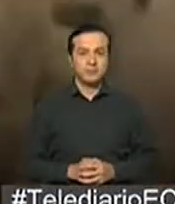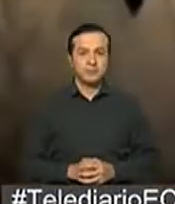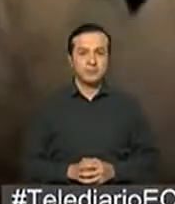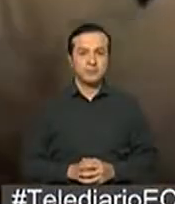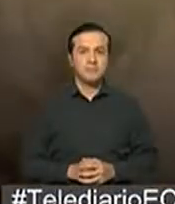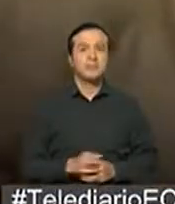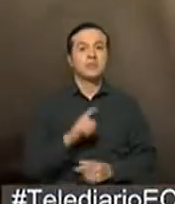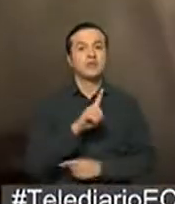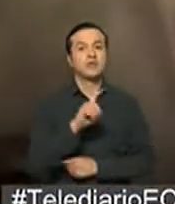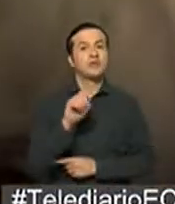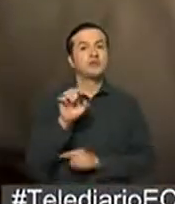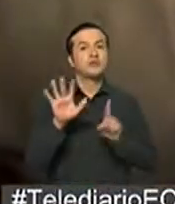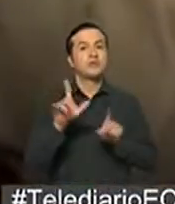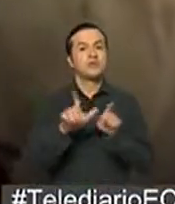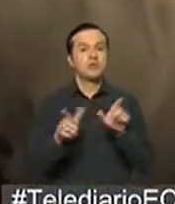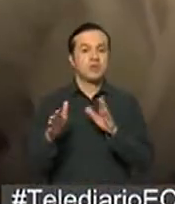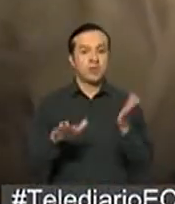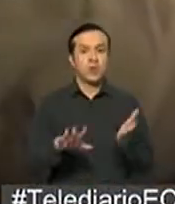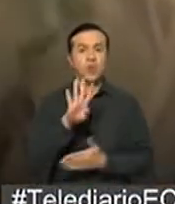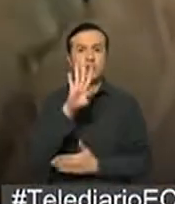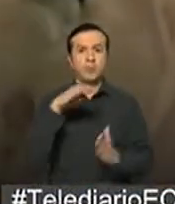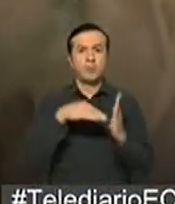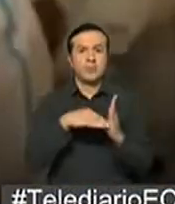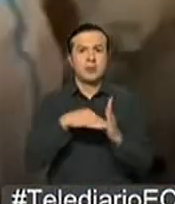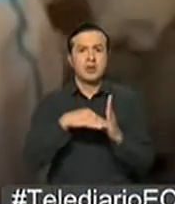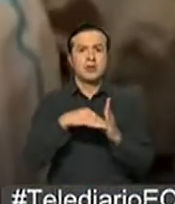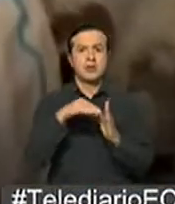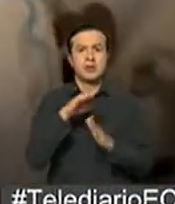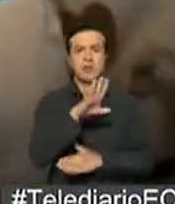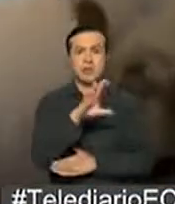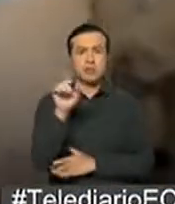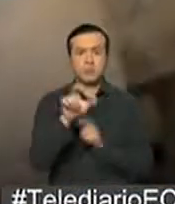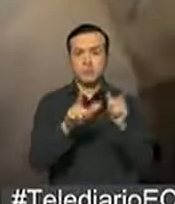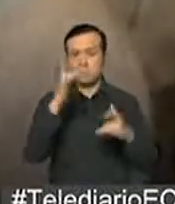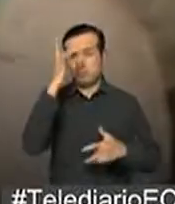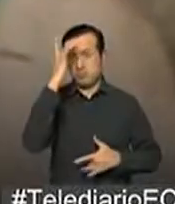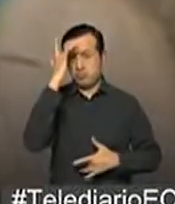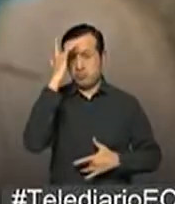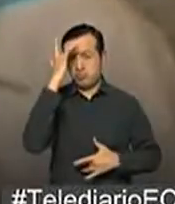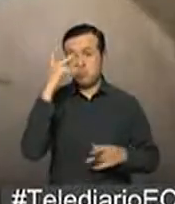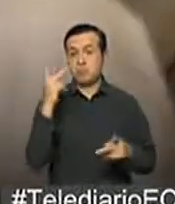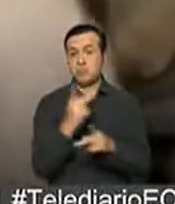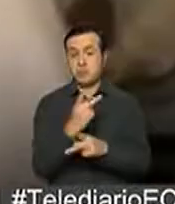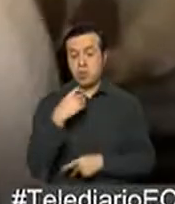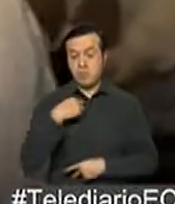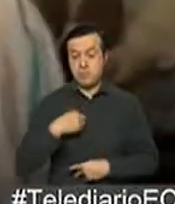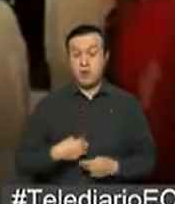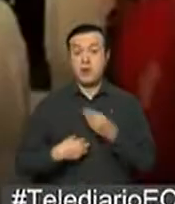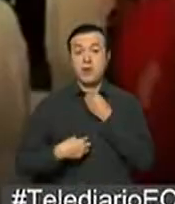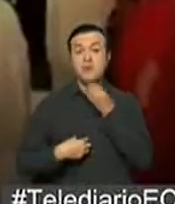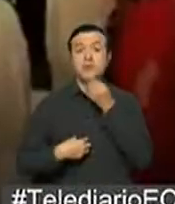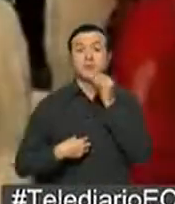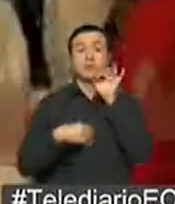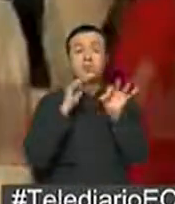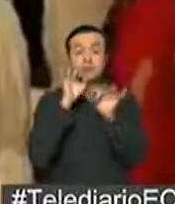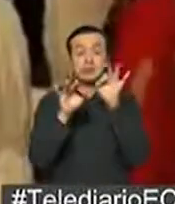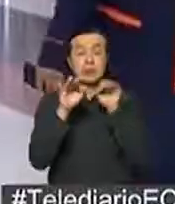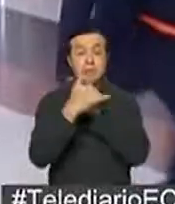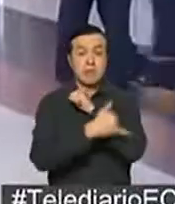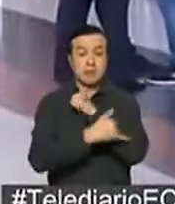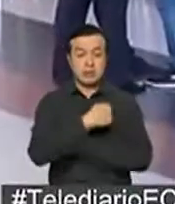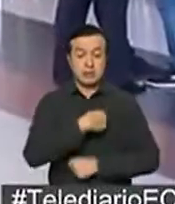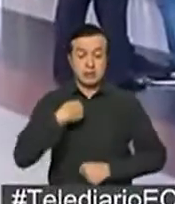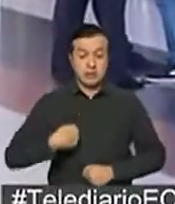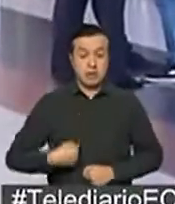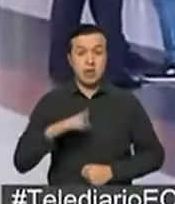106 fallecidos y más de 4500 contagiados es el saldo hasta el momento que deja el coronavirus en china en nuestro país